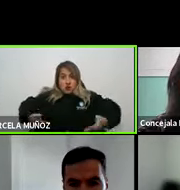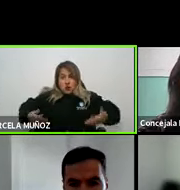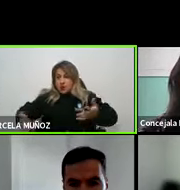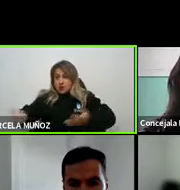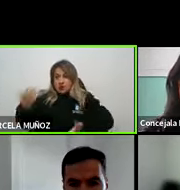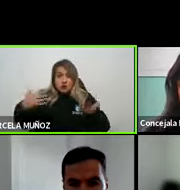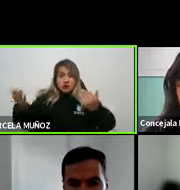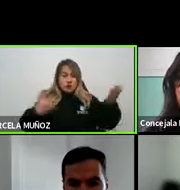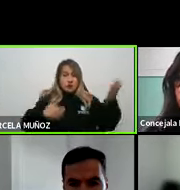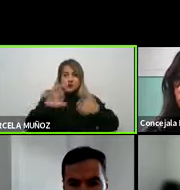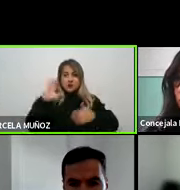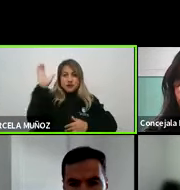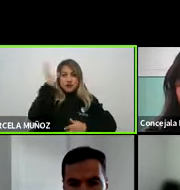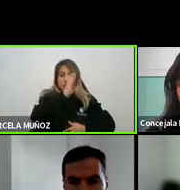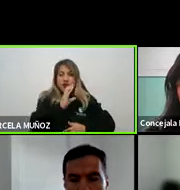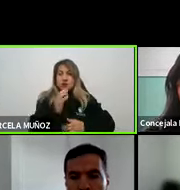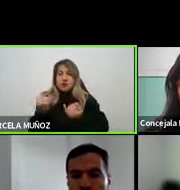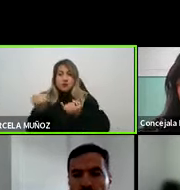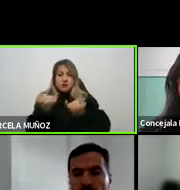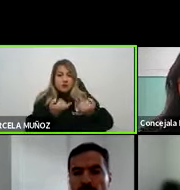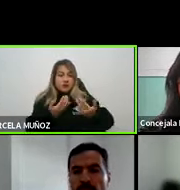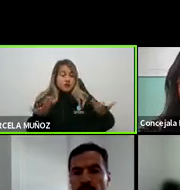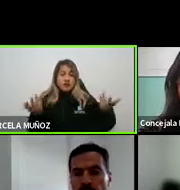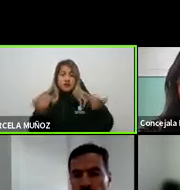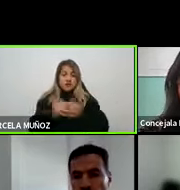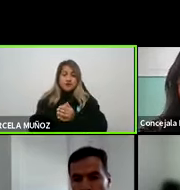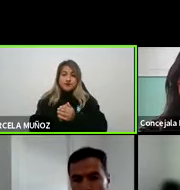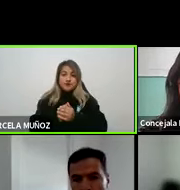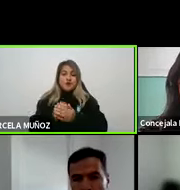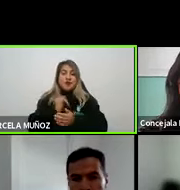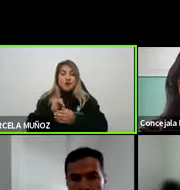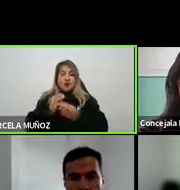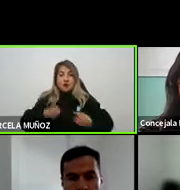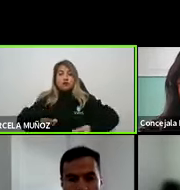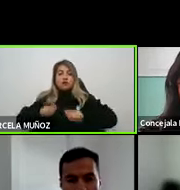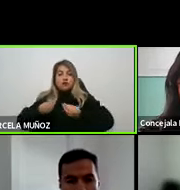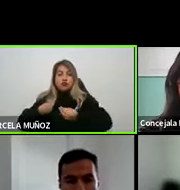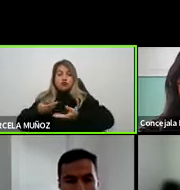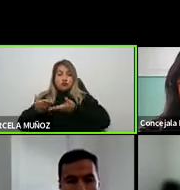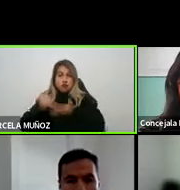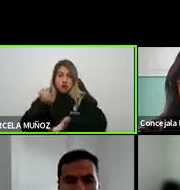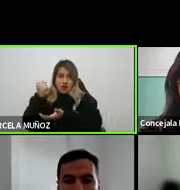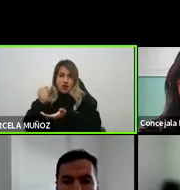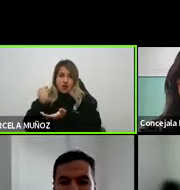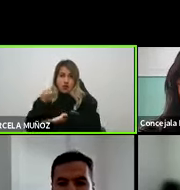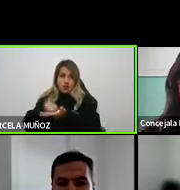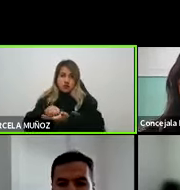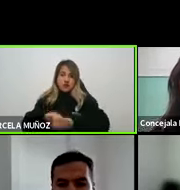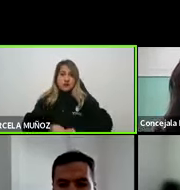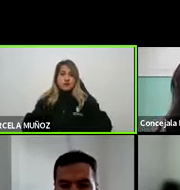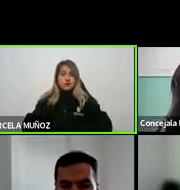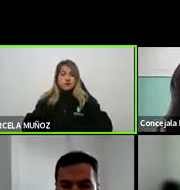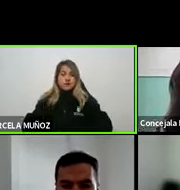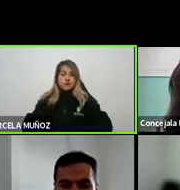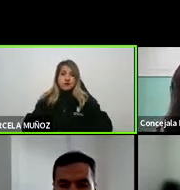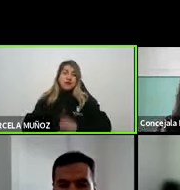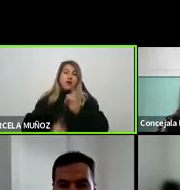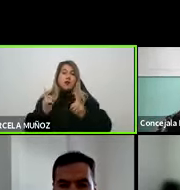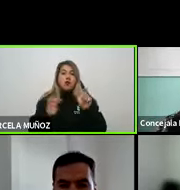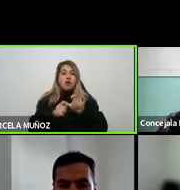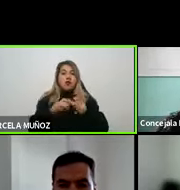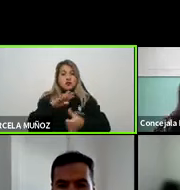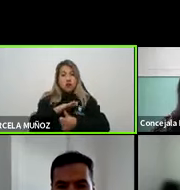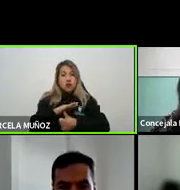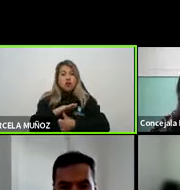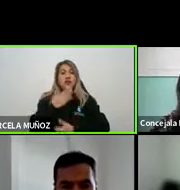son importantes para esta ayuda que se va a entregar. Bueno, con algunos concejales también estuvimos, usted